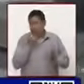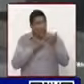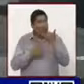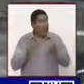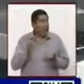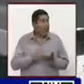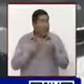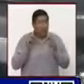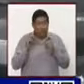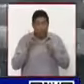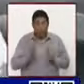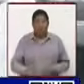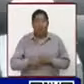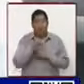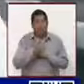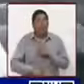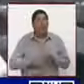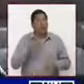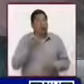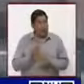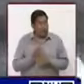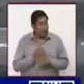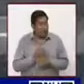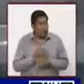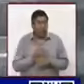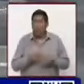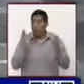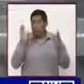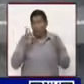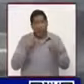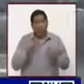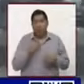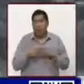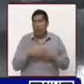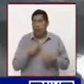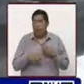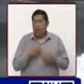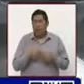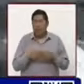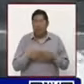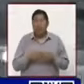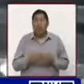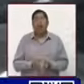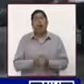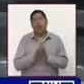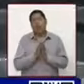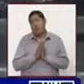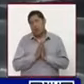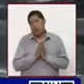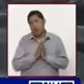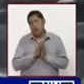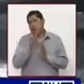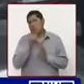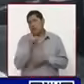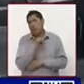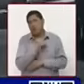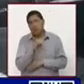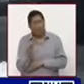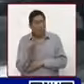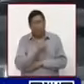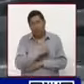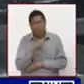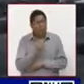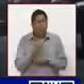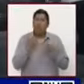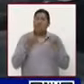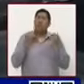hay dos personas heridas que se van a ir recuperando, pero no pasó a mayores, tomando en cuenta la magnitud del hecho. Y hay que pedirle una vez más a quienes conducen, por favor,